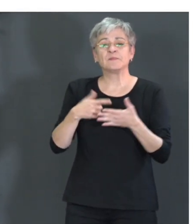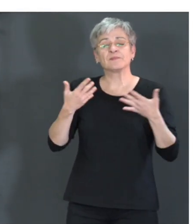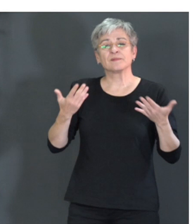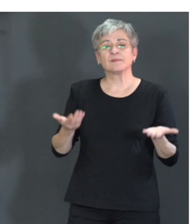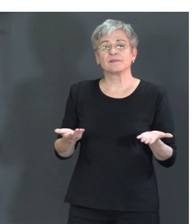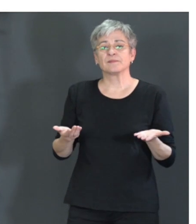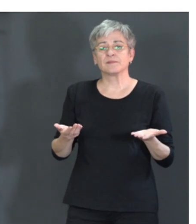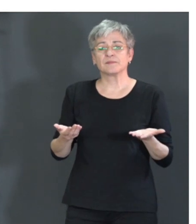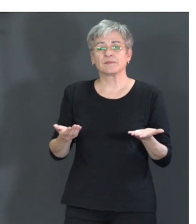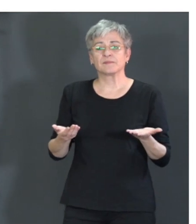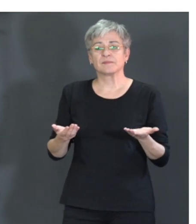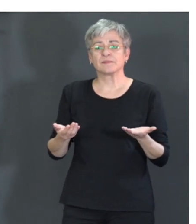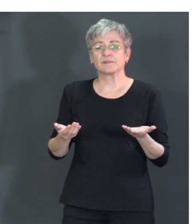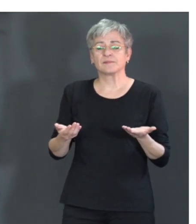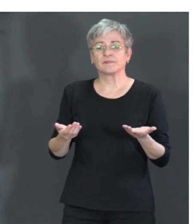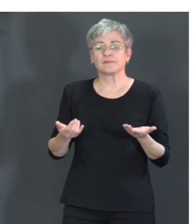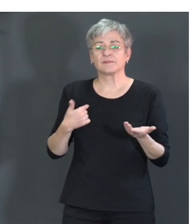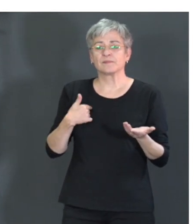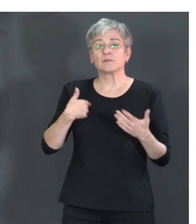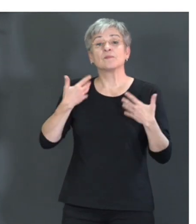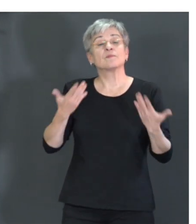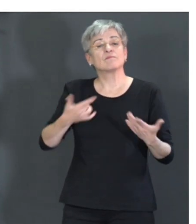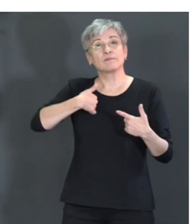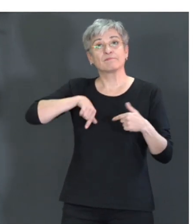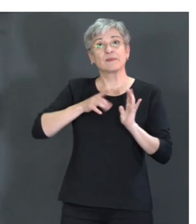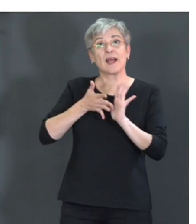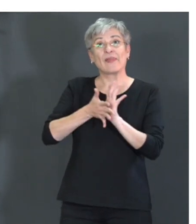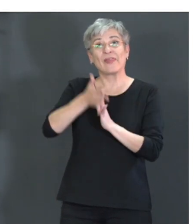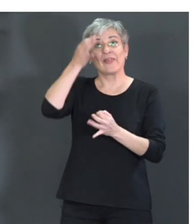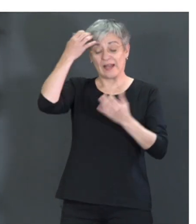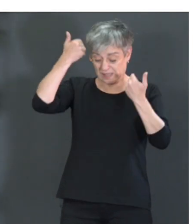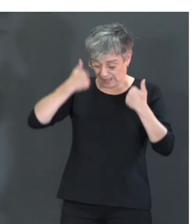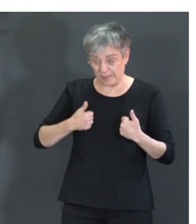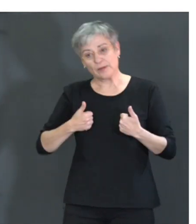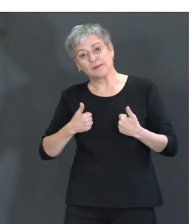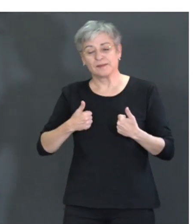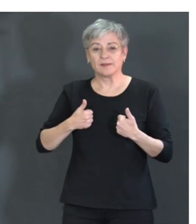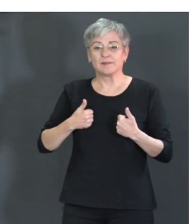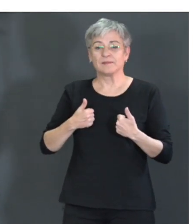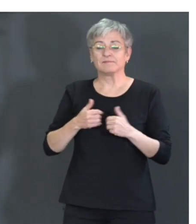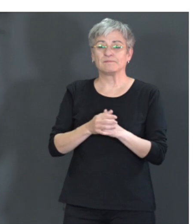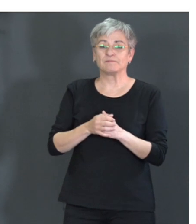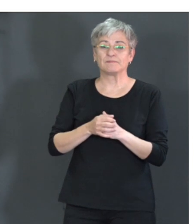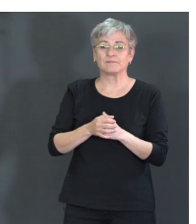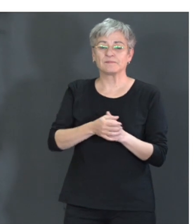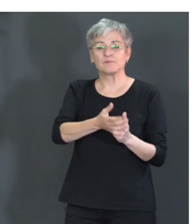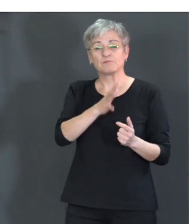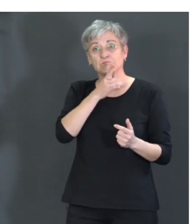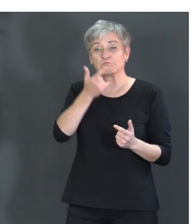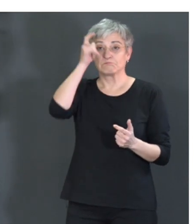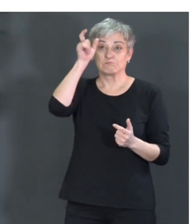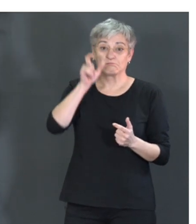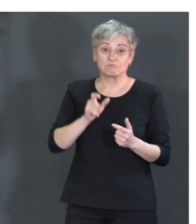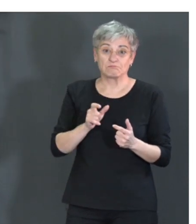Entonces, bueno, cuanto a una descripción mía física, podría decir que es una